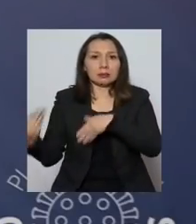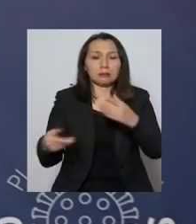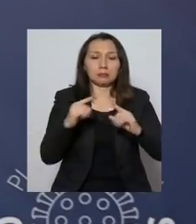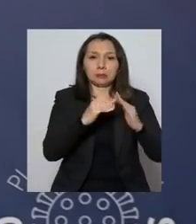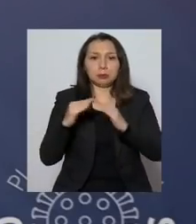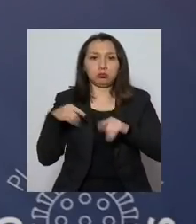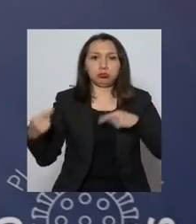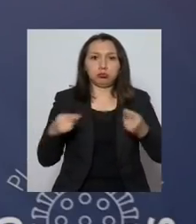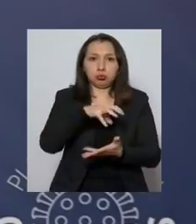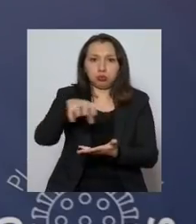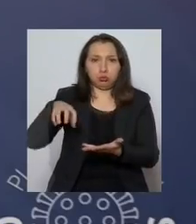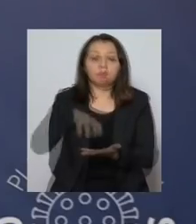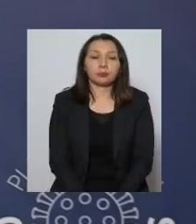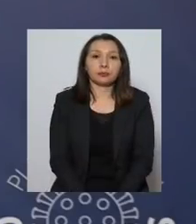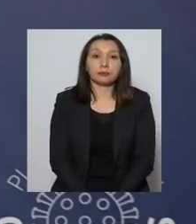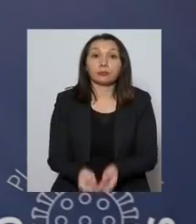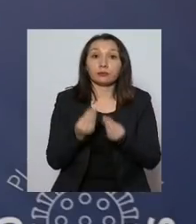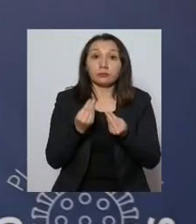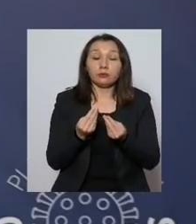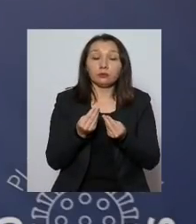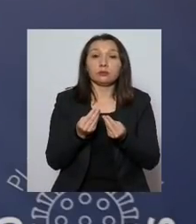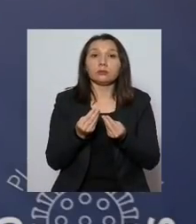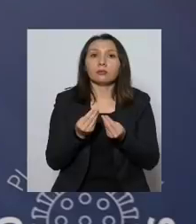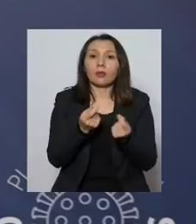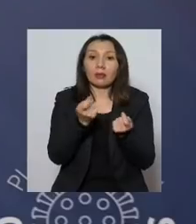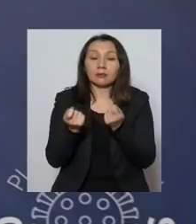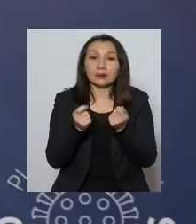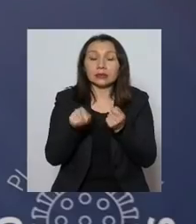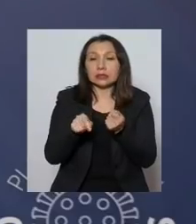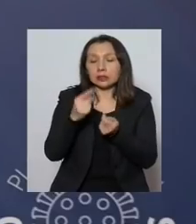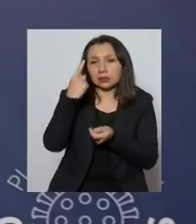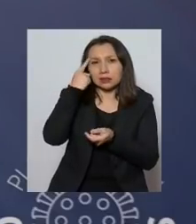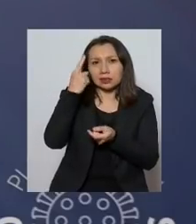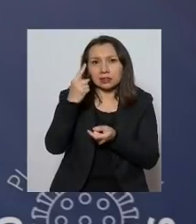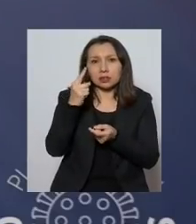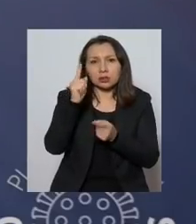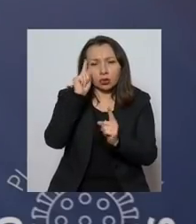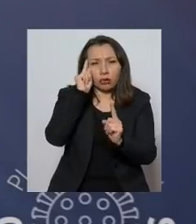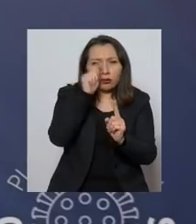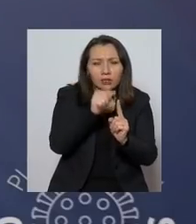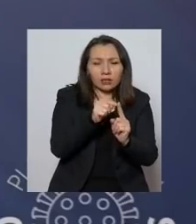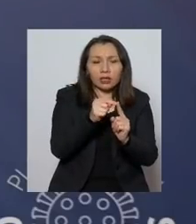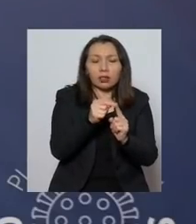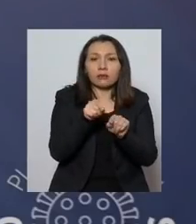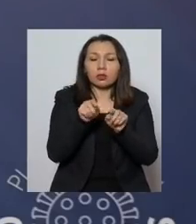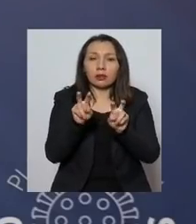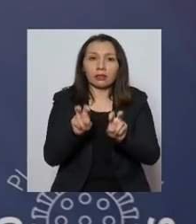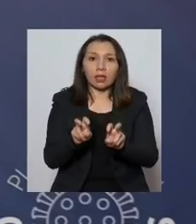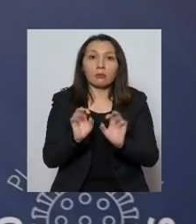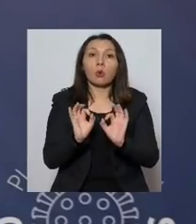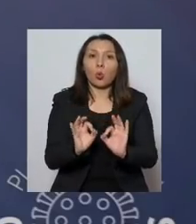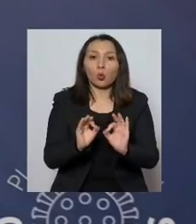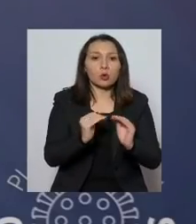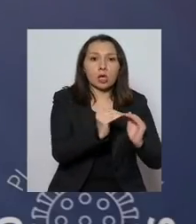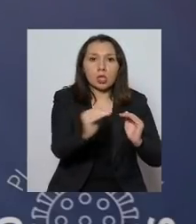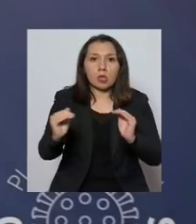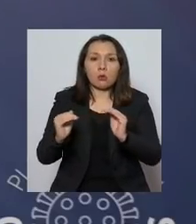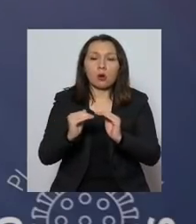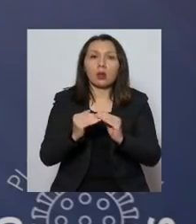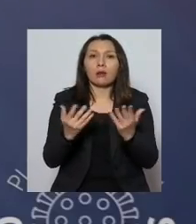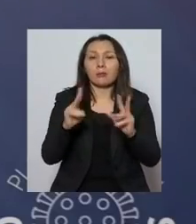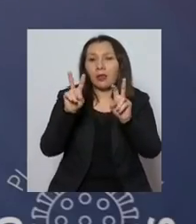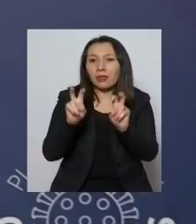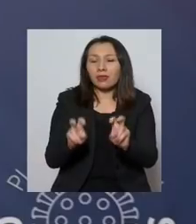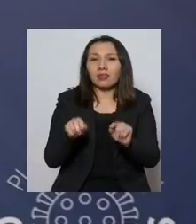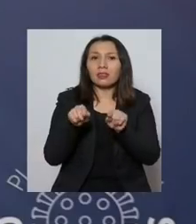de sus respectivas comunas. Los criterios son claramente objetivos, justos para todos y dicen